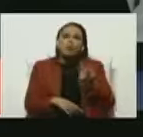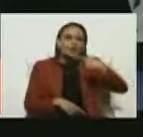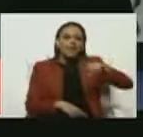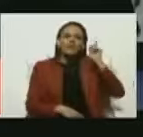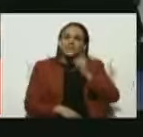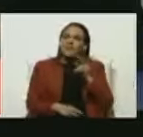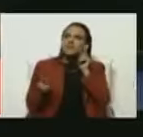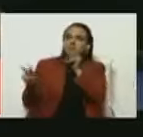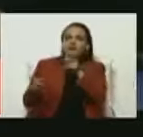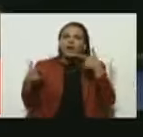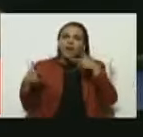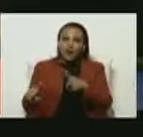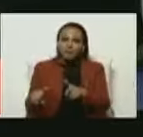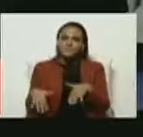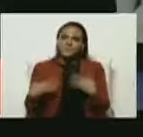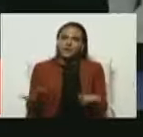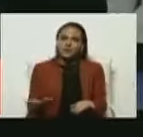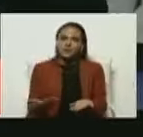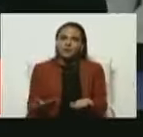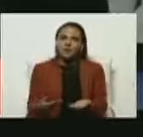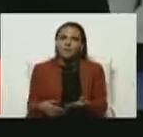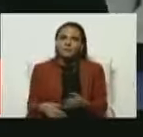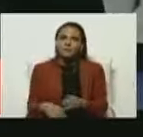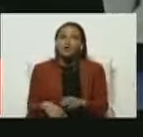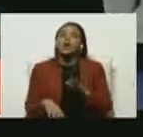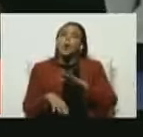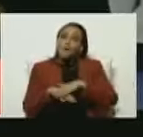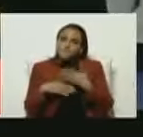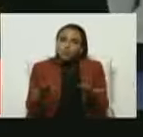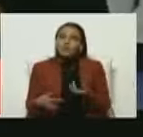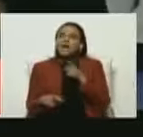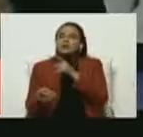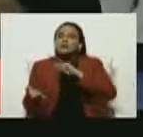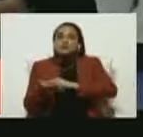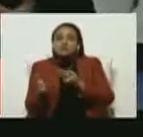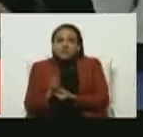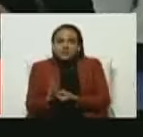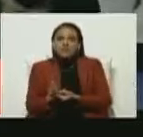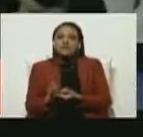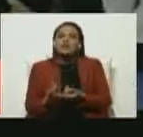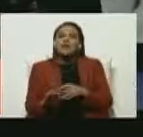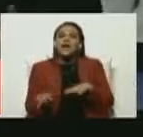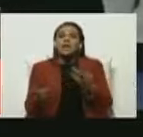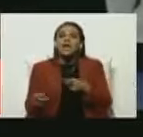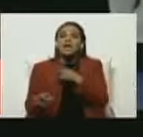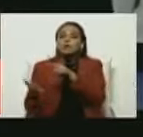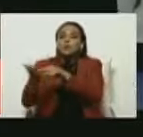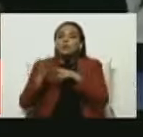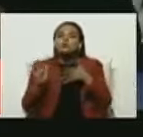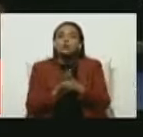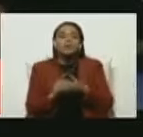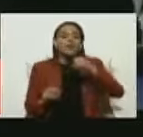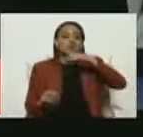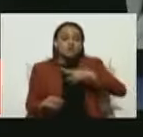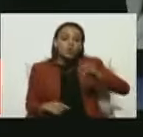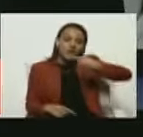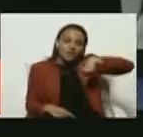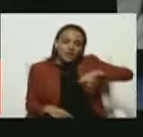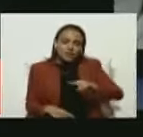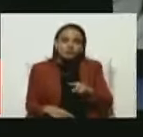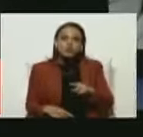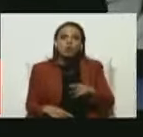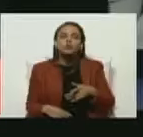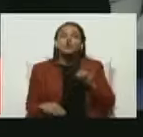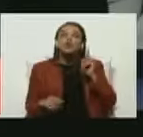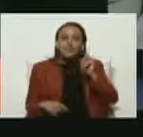verla? Mira, por lo que decía antes, porque es un retrato del lugar histórico de donde venimos y que tiene mucho que